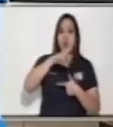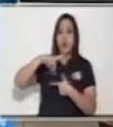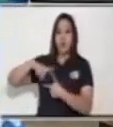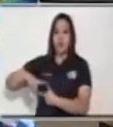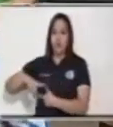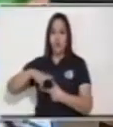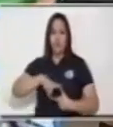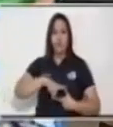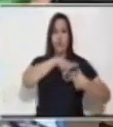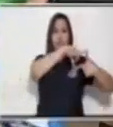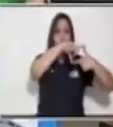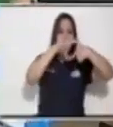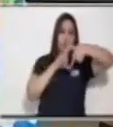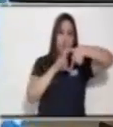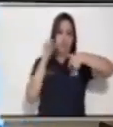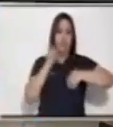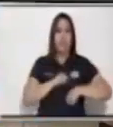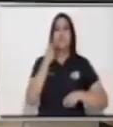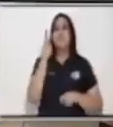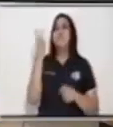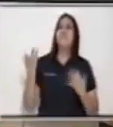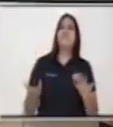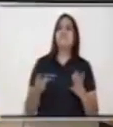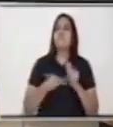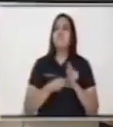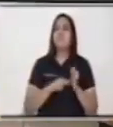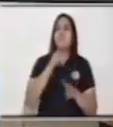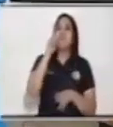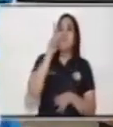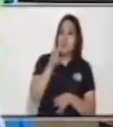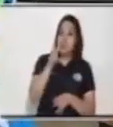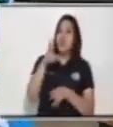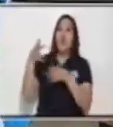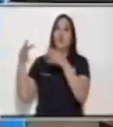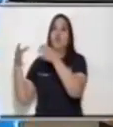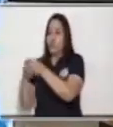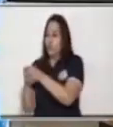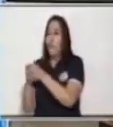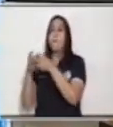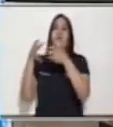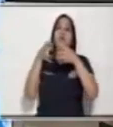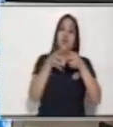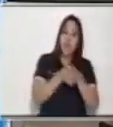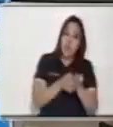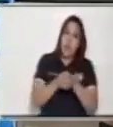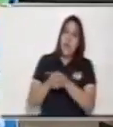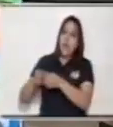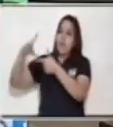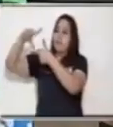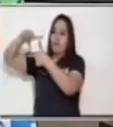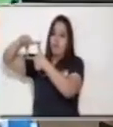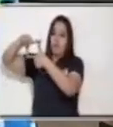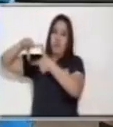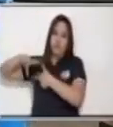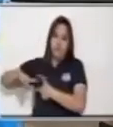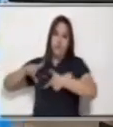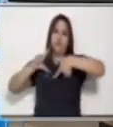acá. Quiere decir que tengo dos grupos de dos rectángulos.